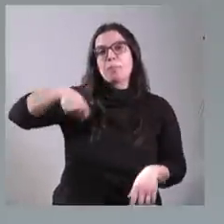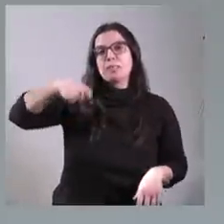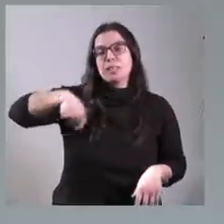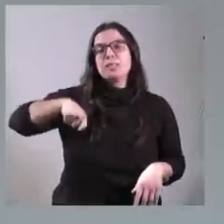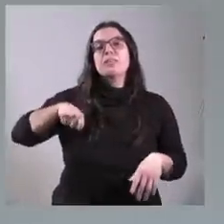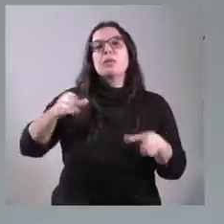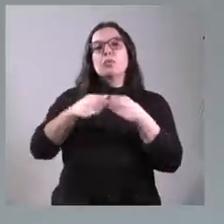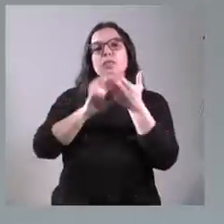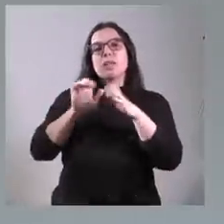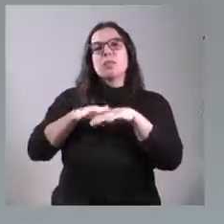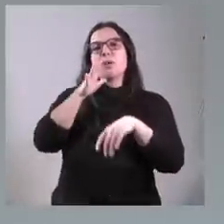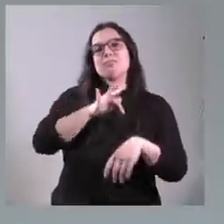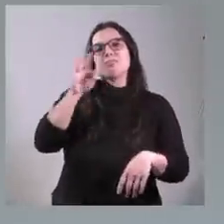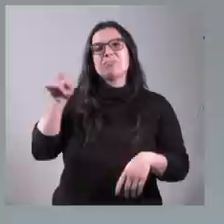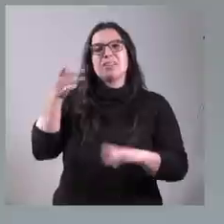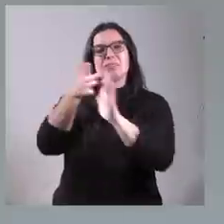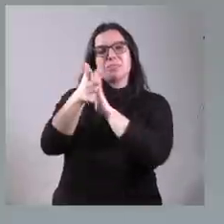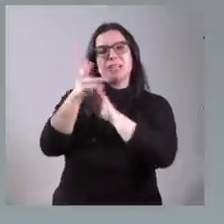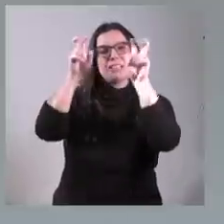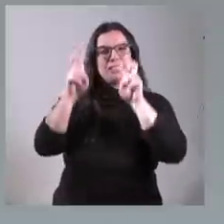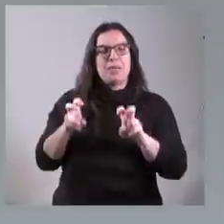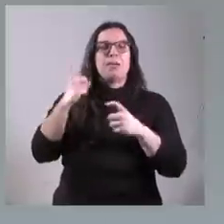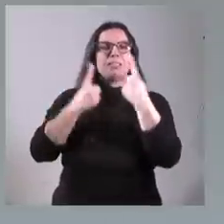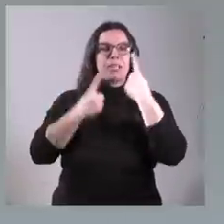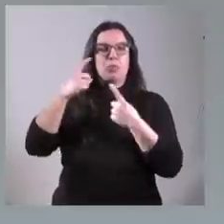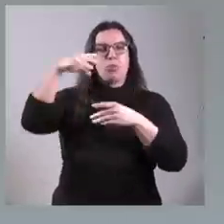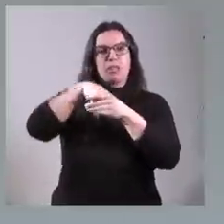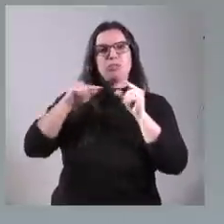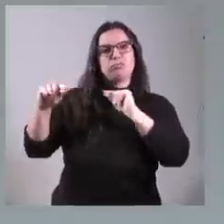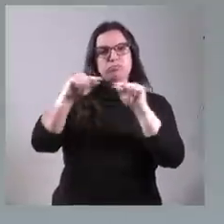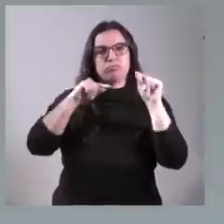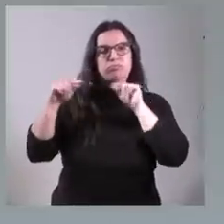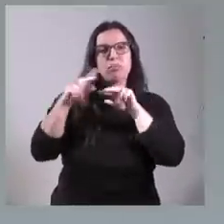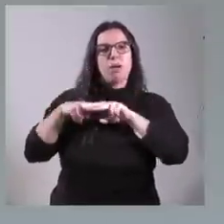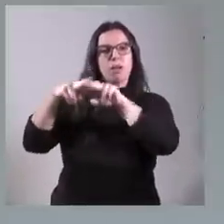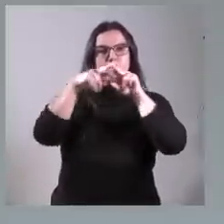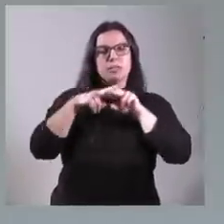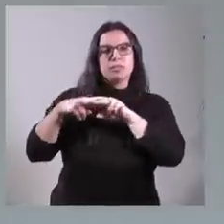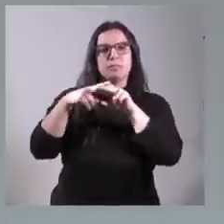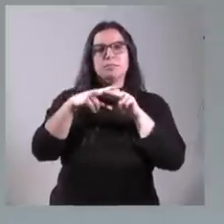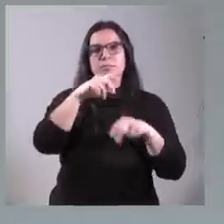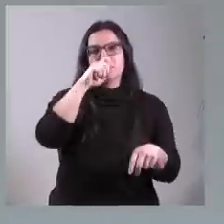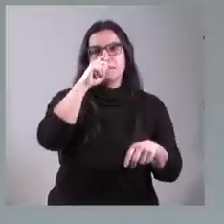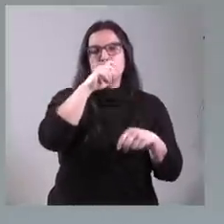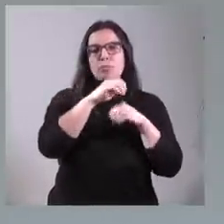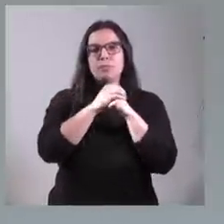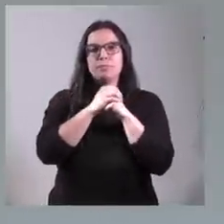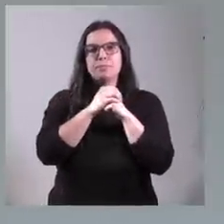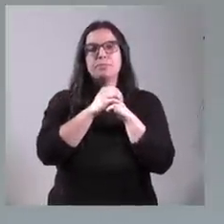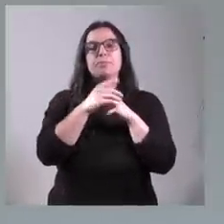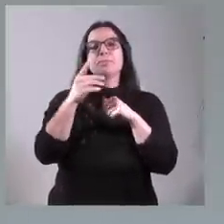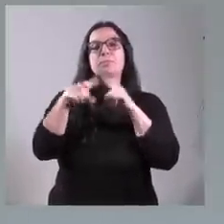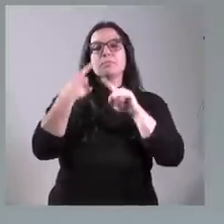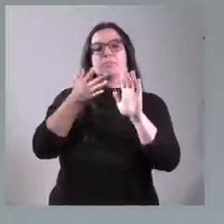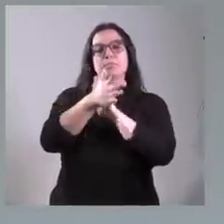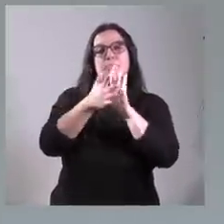intervendrá para algunos asuntos que han sido objeto de análisis de estudio por parte del Consejo de gobierno y comenzaré yo relatando Cuáles han